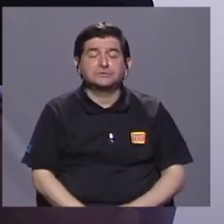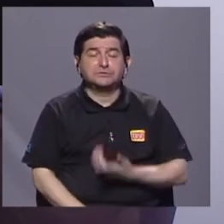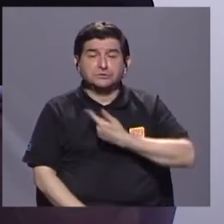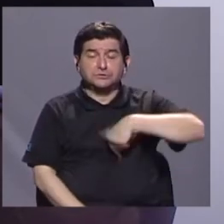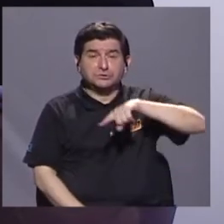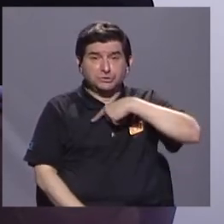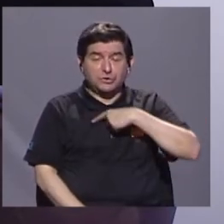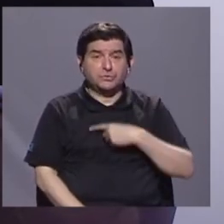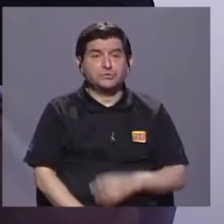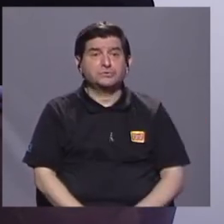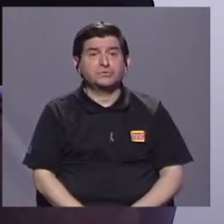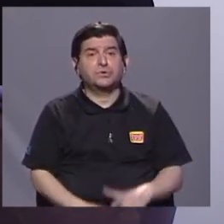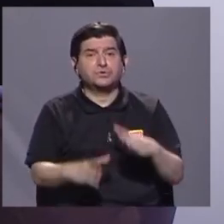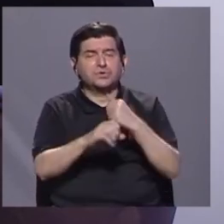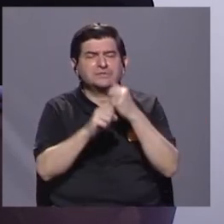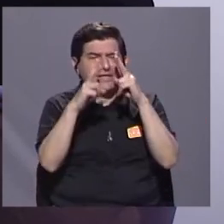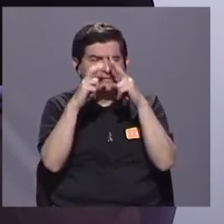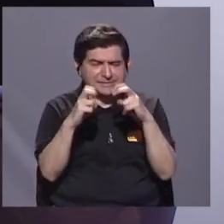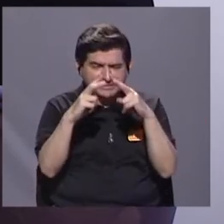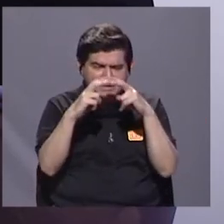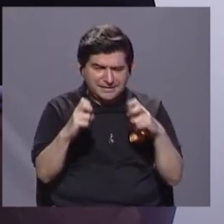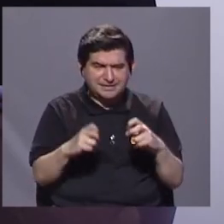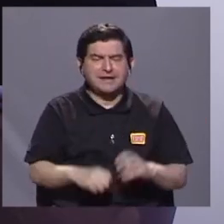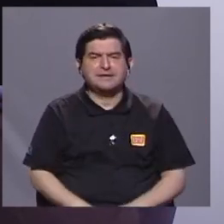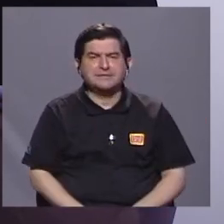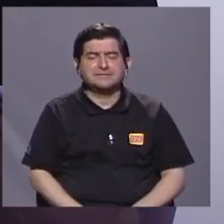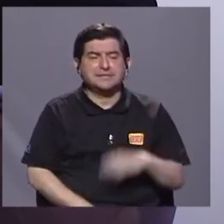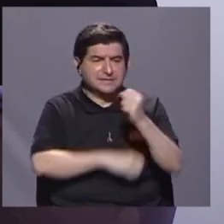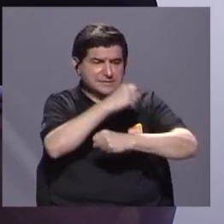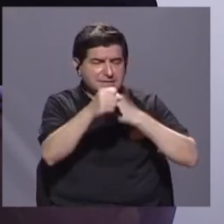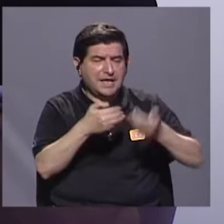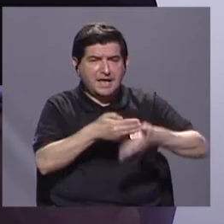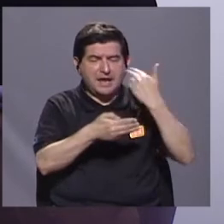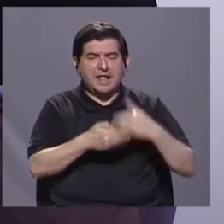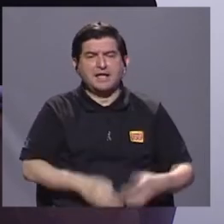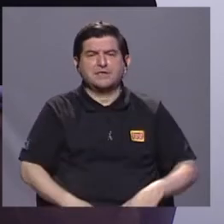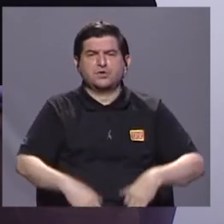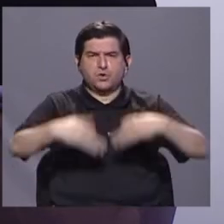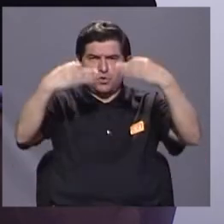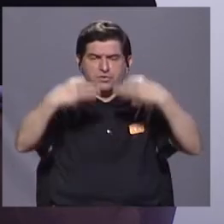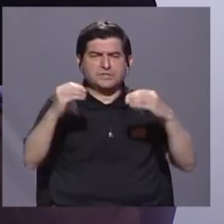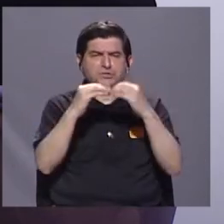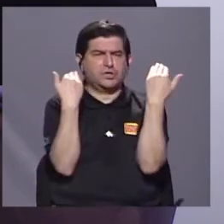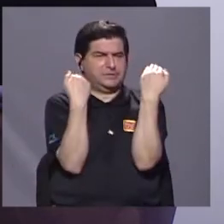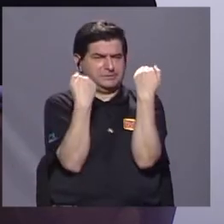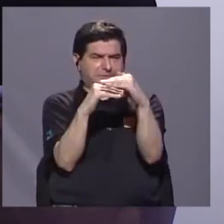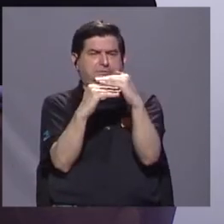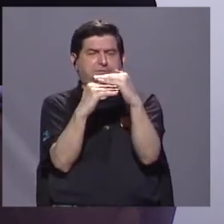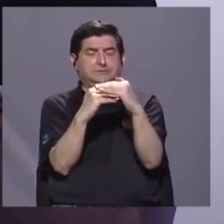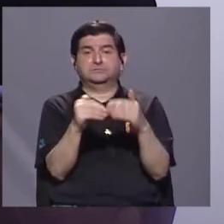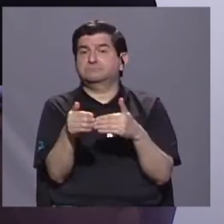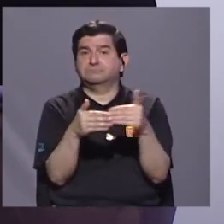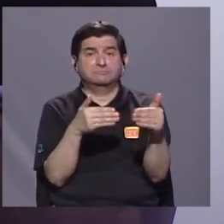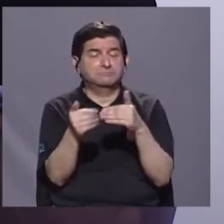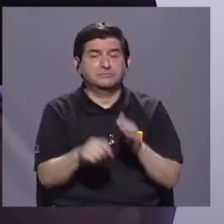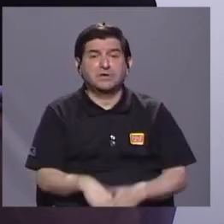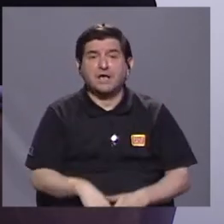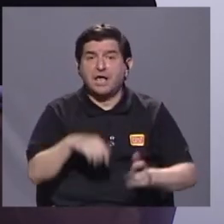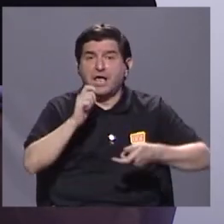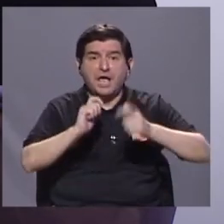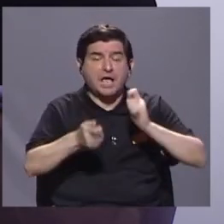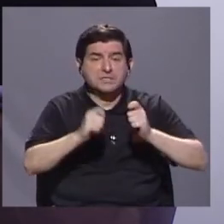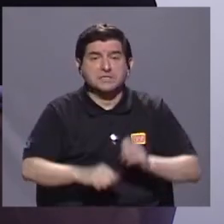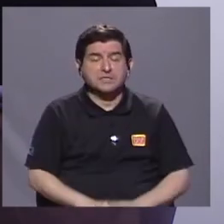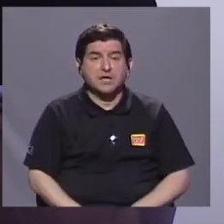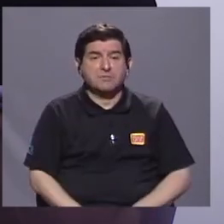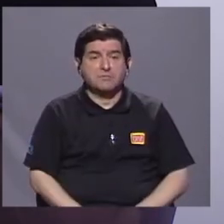Si nosotros hacemos un análisis de las medidas, el año pasado teníamos medidas más restrictivas y aún así en septiembre alcanzamos un